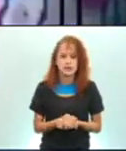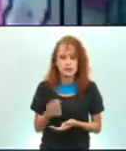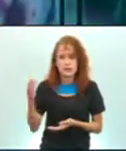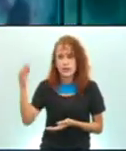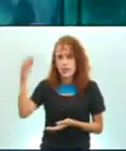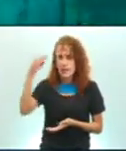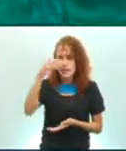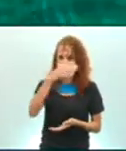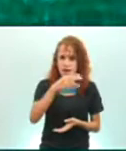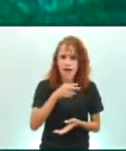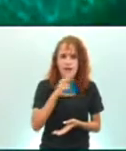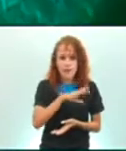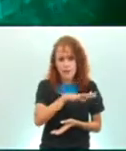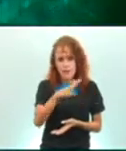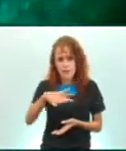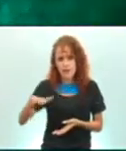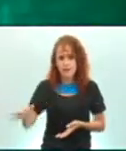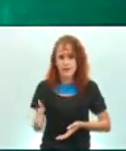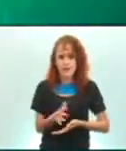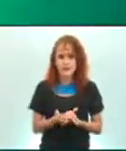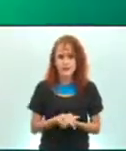viaje interoceánico.